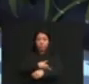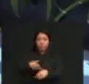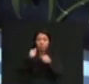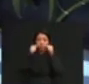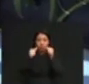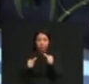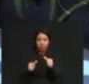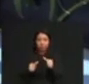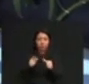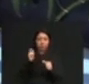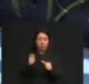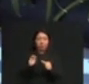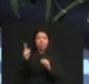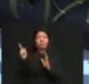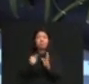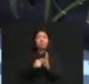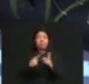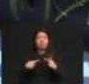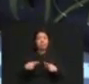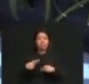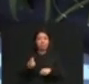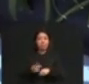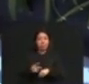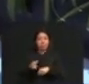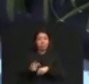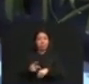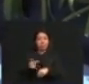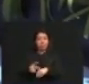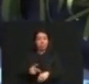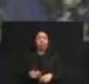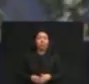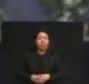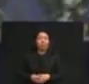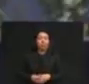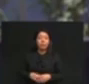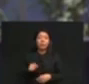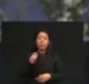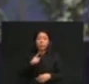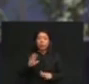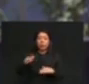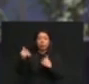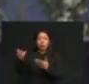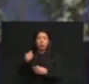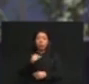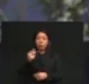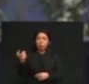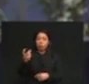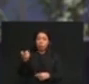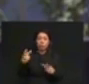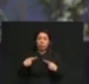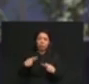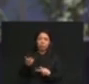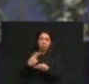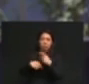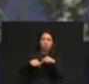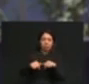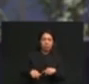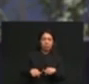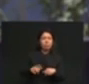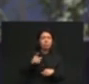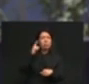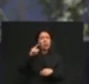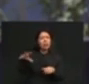1,000 diarios. Y además a 200 externos, porque lo que APAC persigue diariamente es la